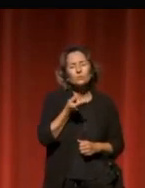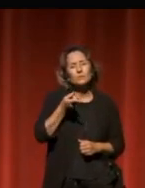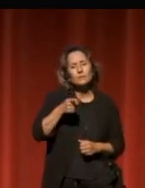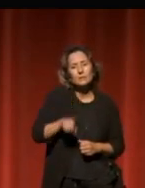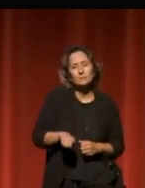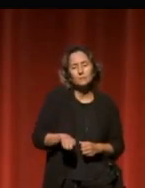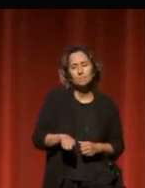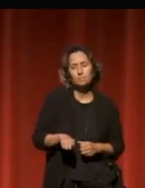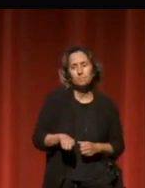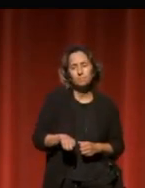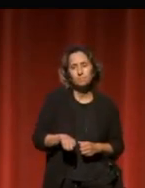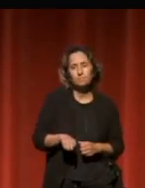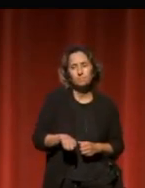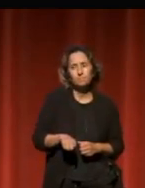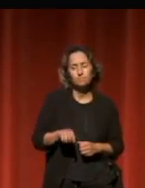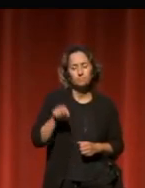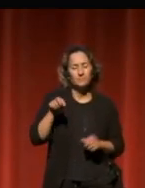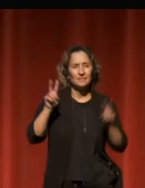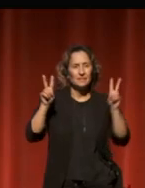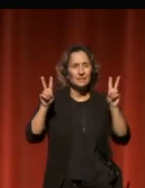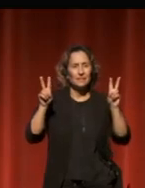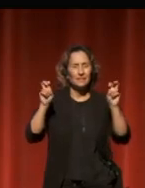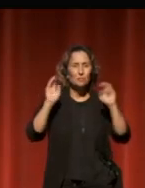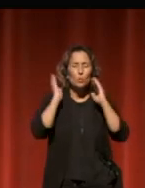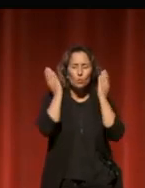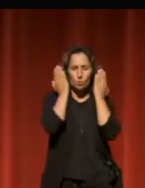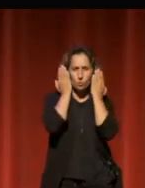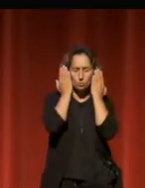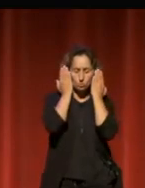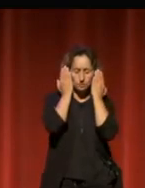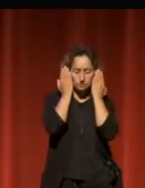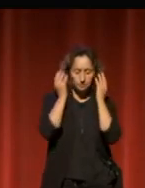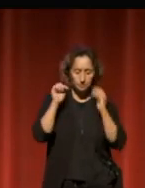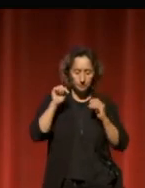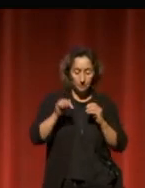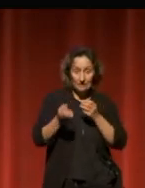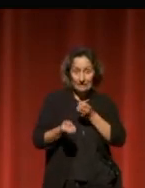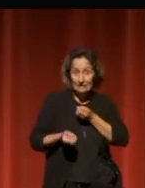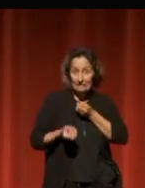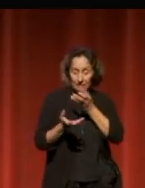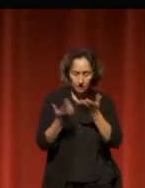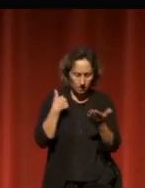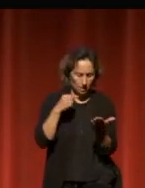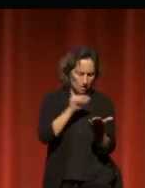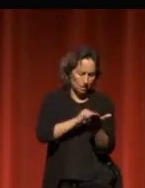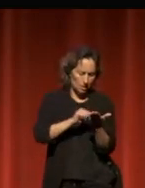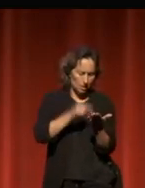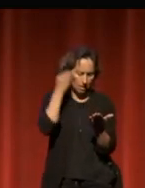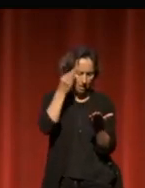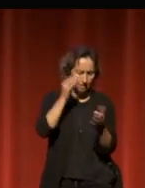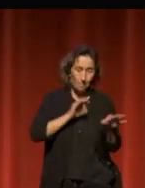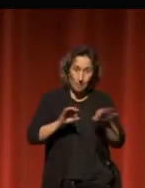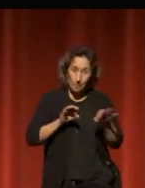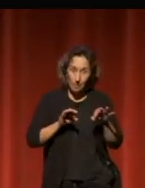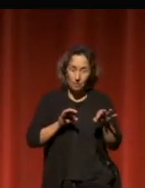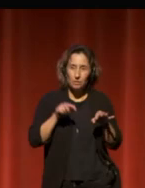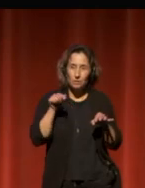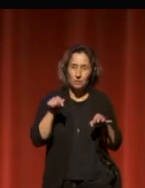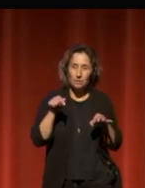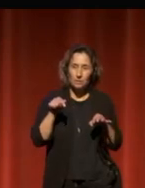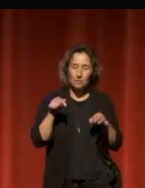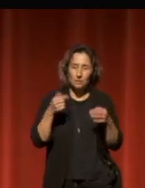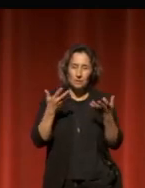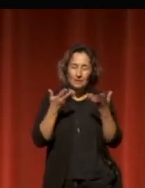atención sobre el título de este congreso. Cuando preparaba esta comunicación, reparé un poco en el título